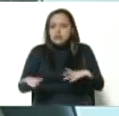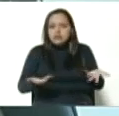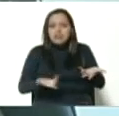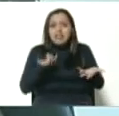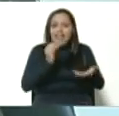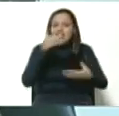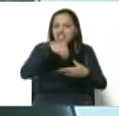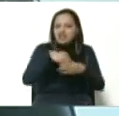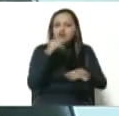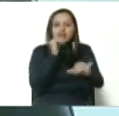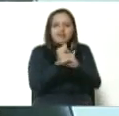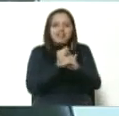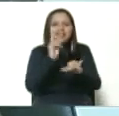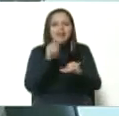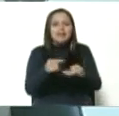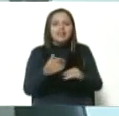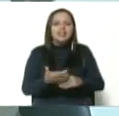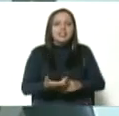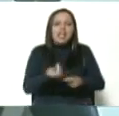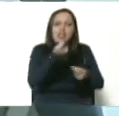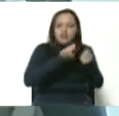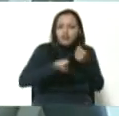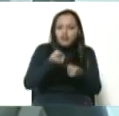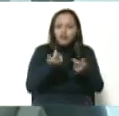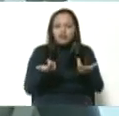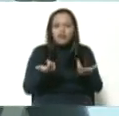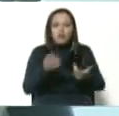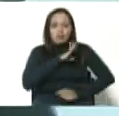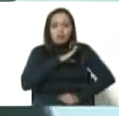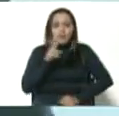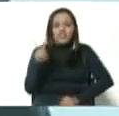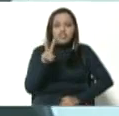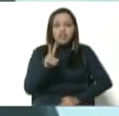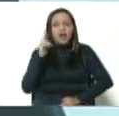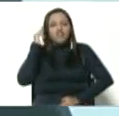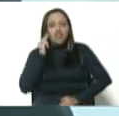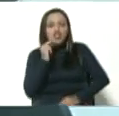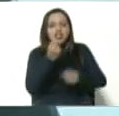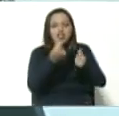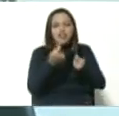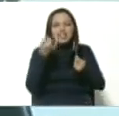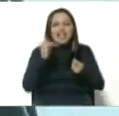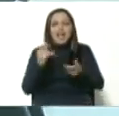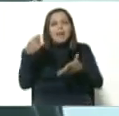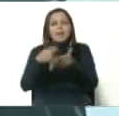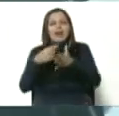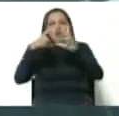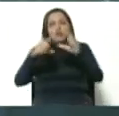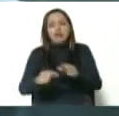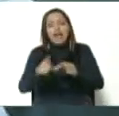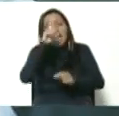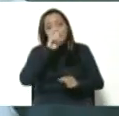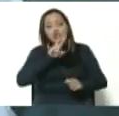web de ataque a la moneda, el bolívar, que ha llevado a que nuestro salario, que